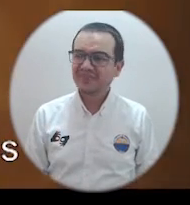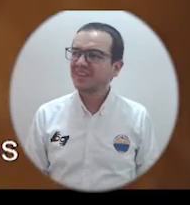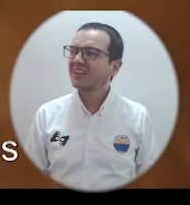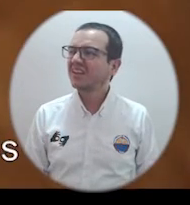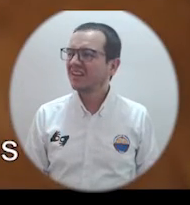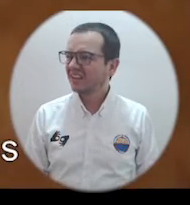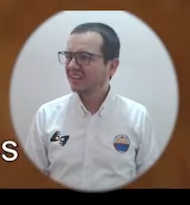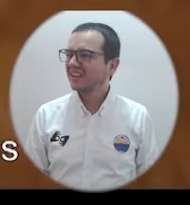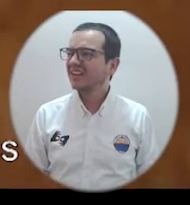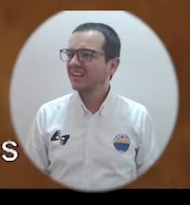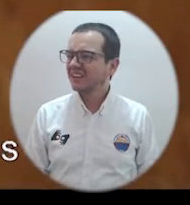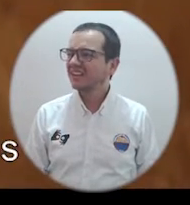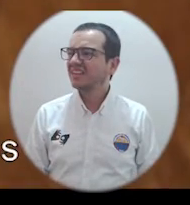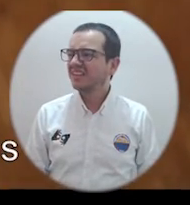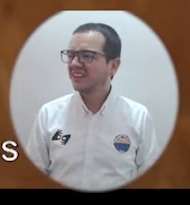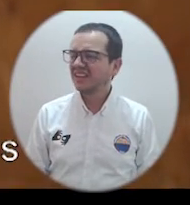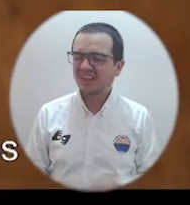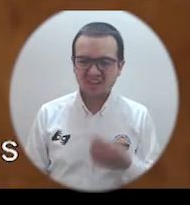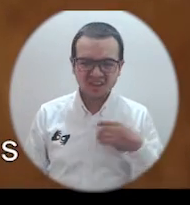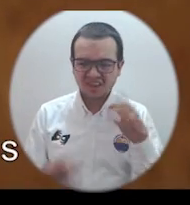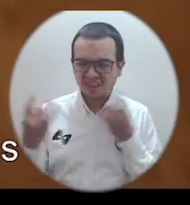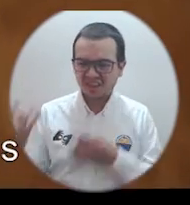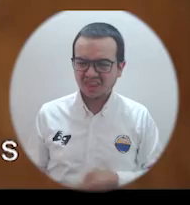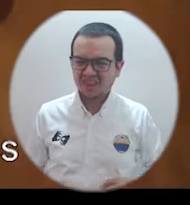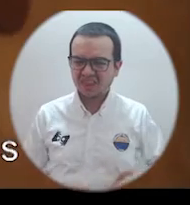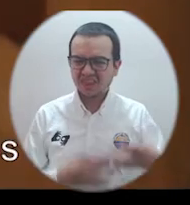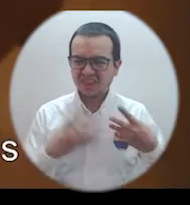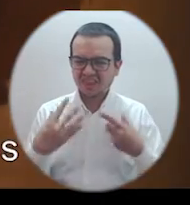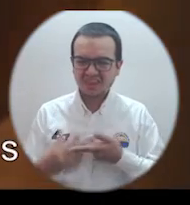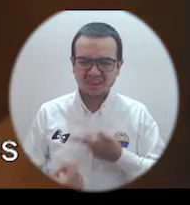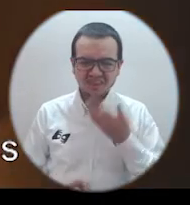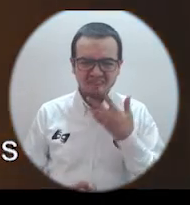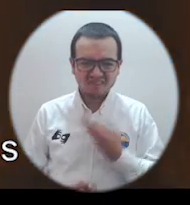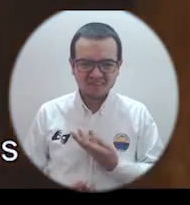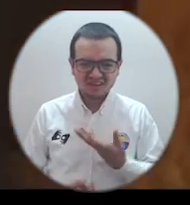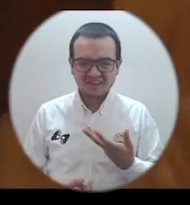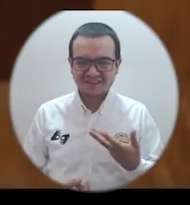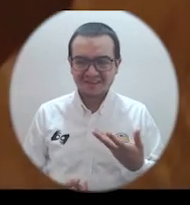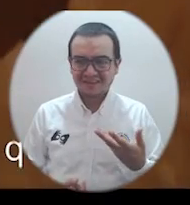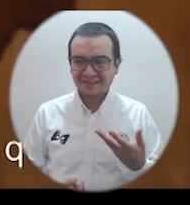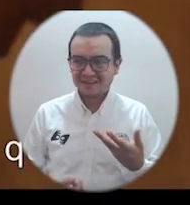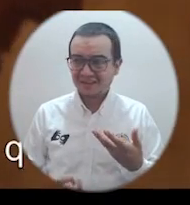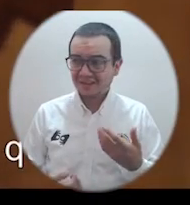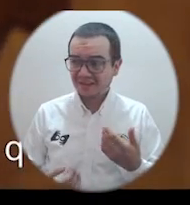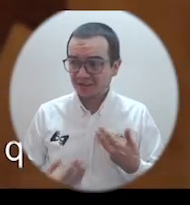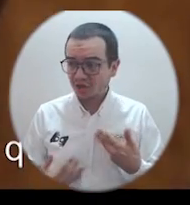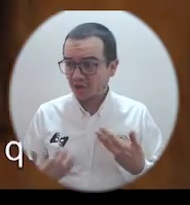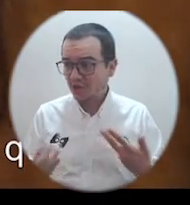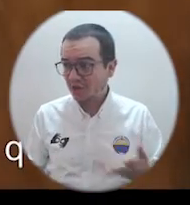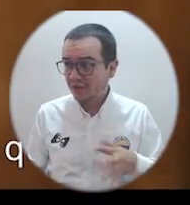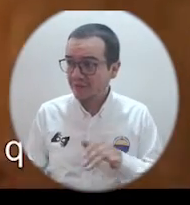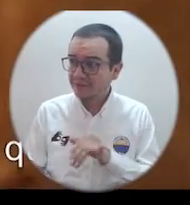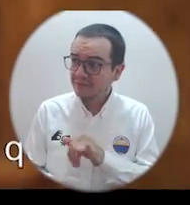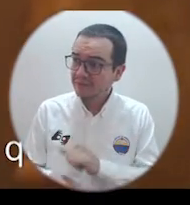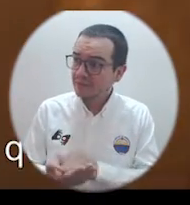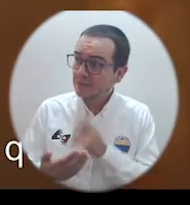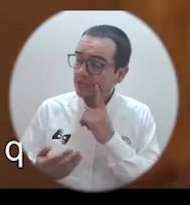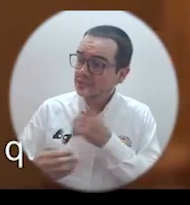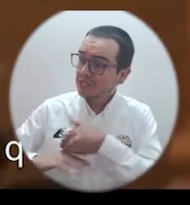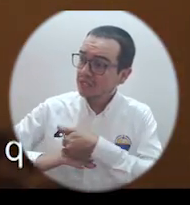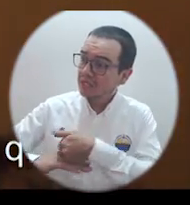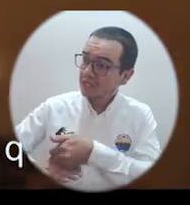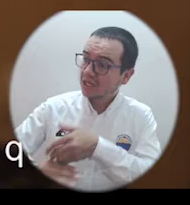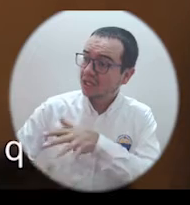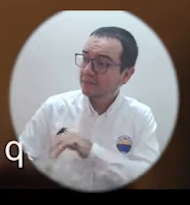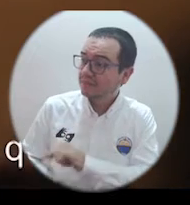Y la mano y la porque todos lados están diciendo en la tele que la gente, alguna gente está